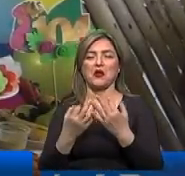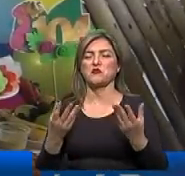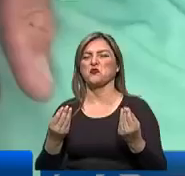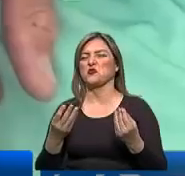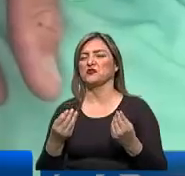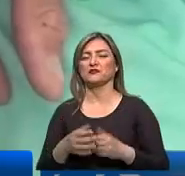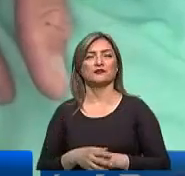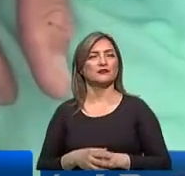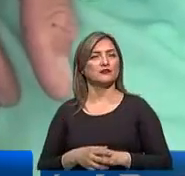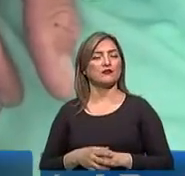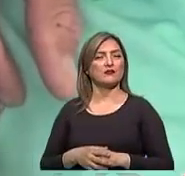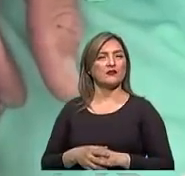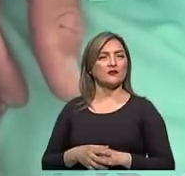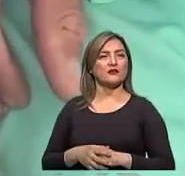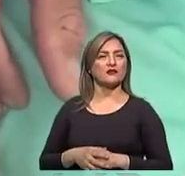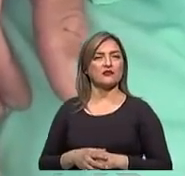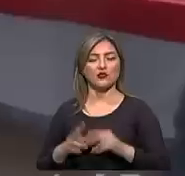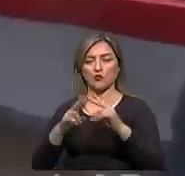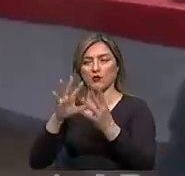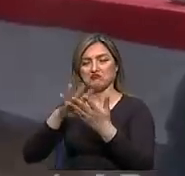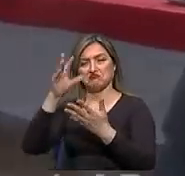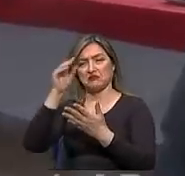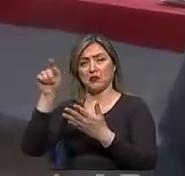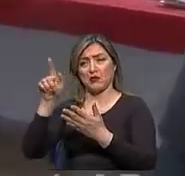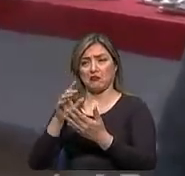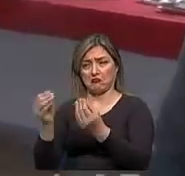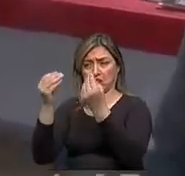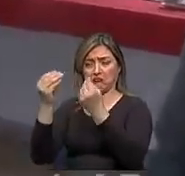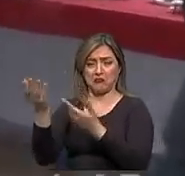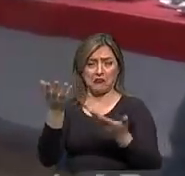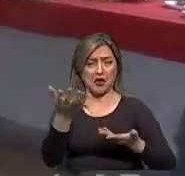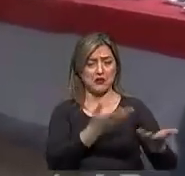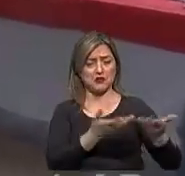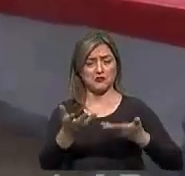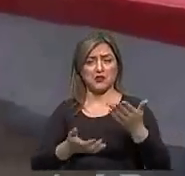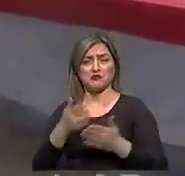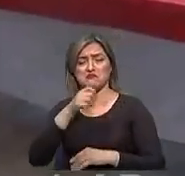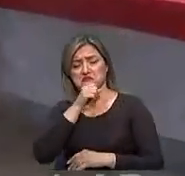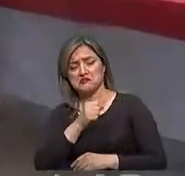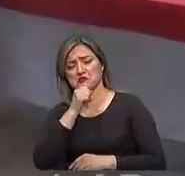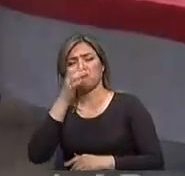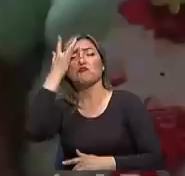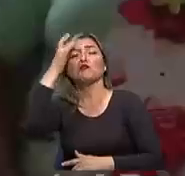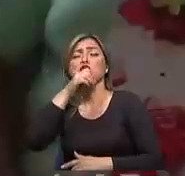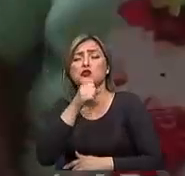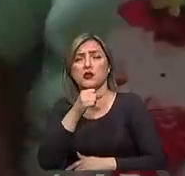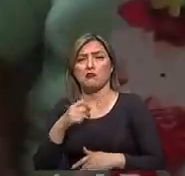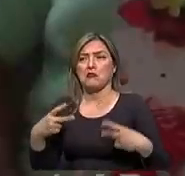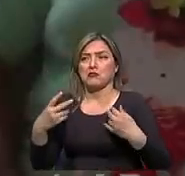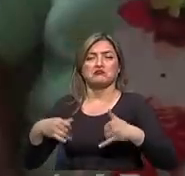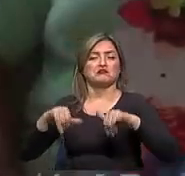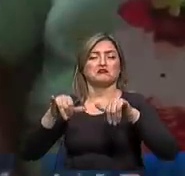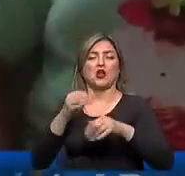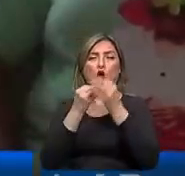nos ha marcado. Nos comparte su conocimiento y asegura que ha llegado a esta edad gracias a sus hábitos de alimentación. La alimentación